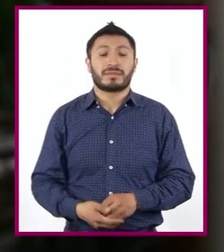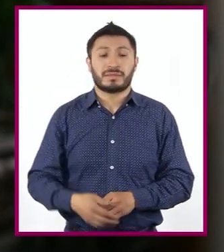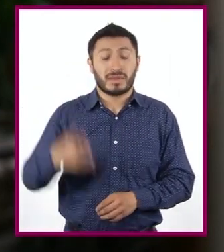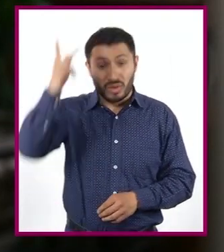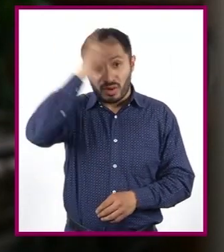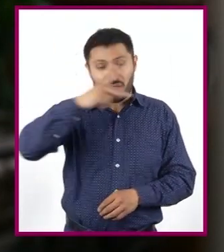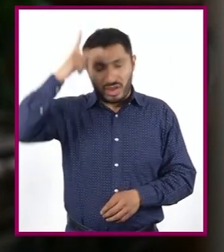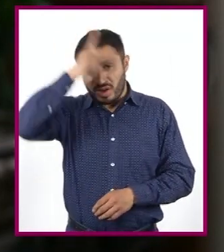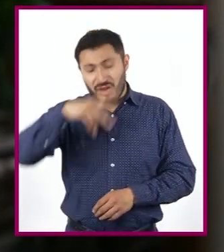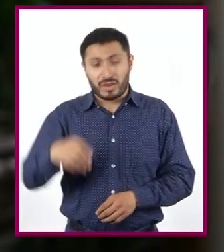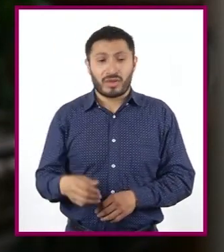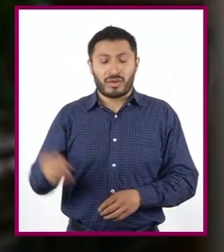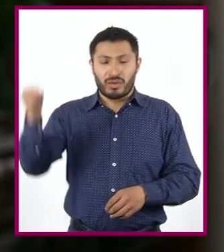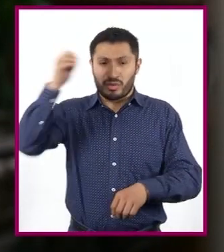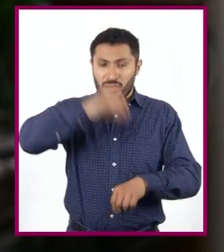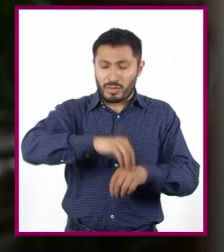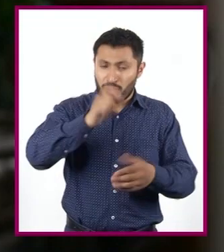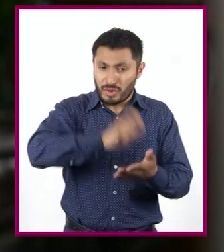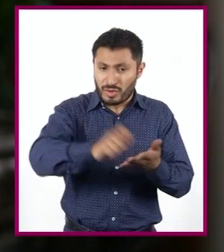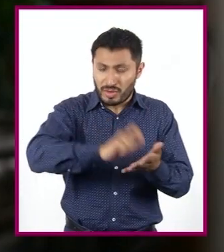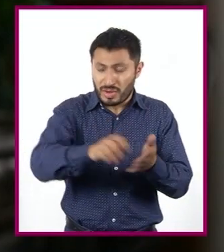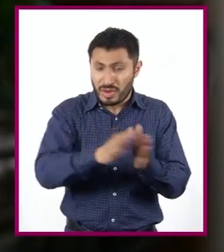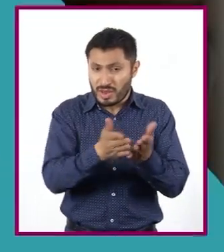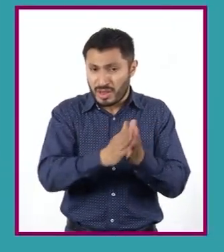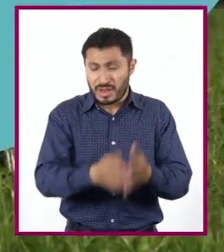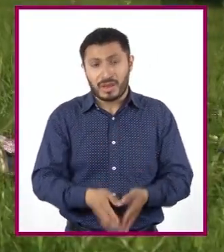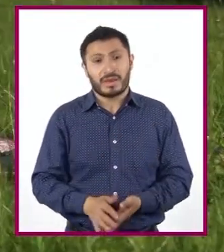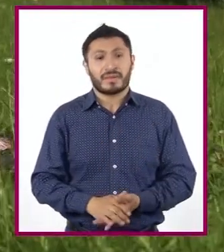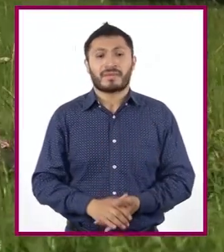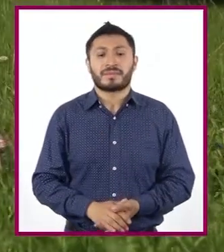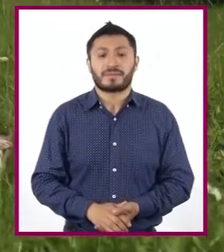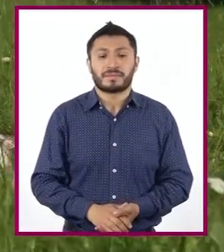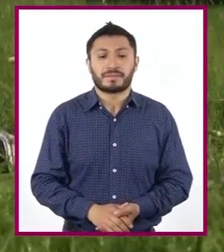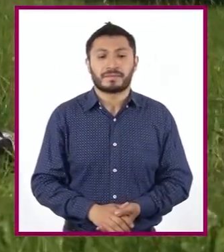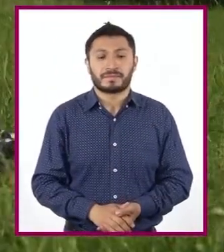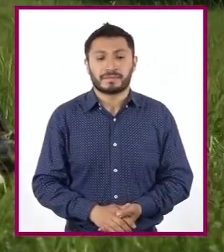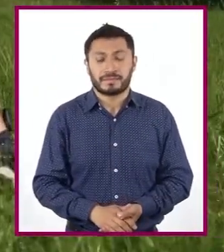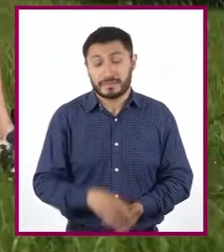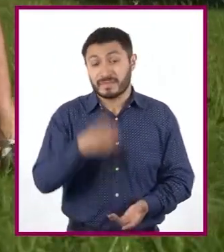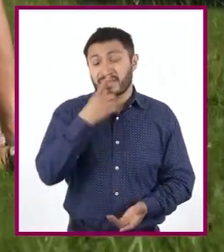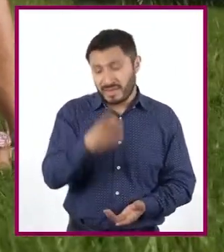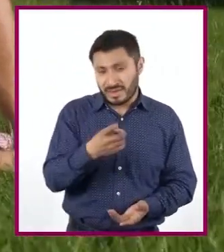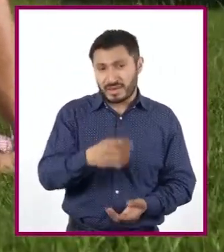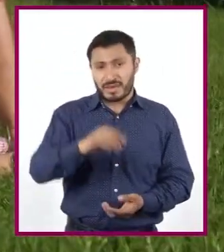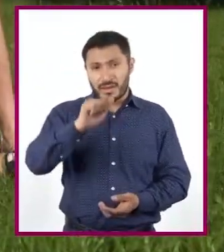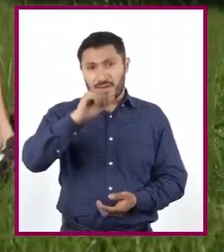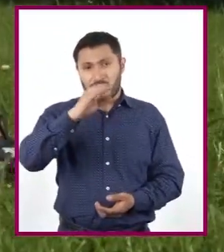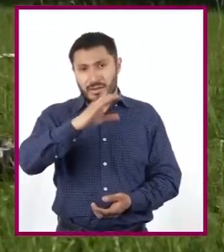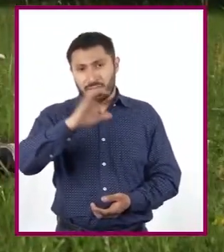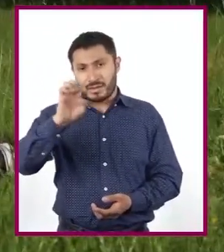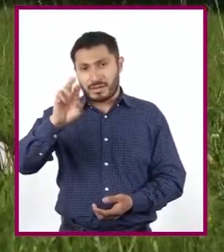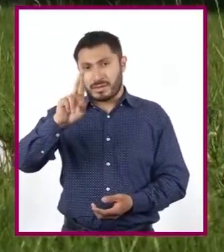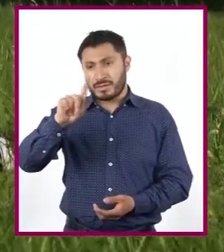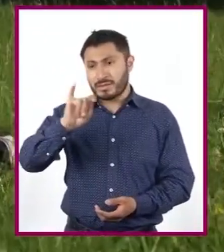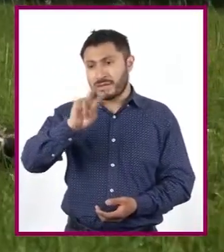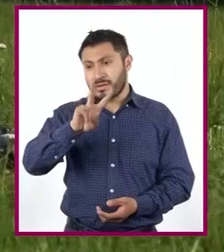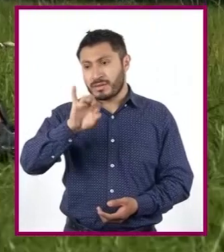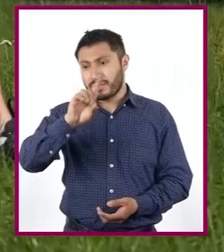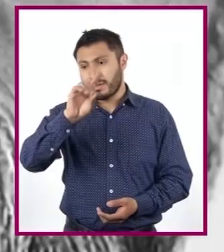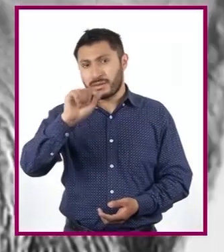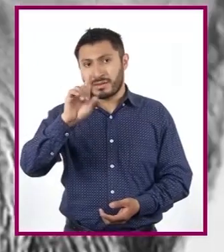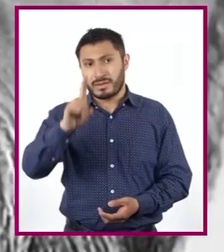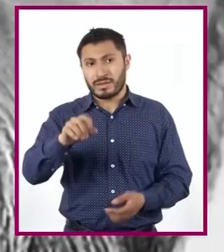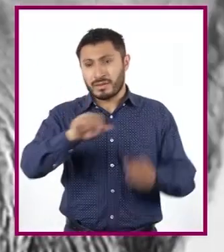me parece una obra fundamental y que por supuesto yo recomendaría a todo joven lector, sin pasar de nuevo,